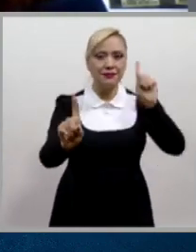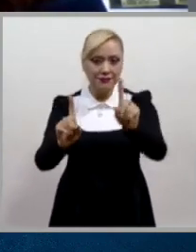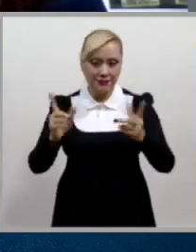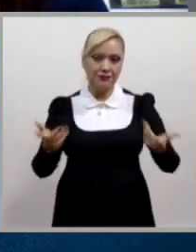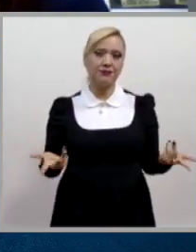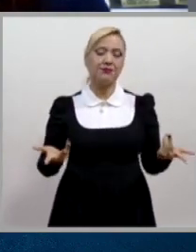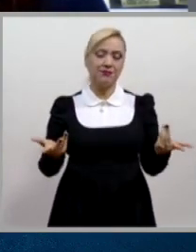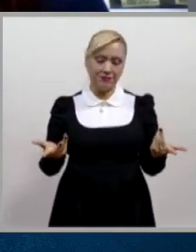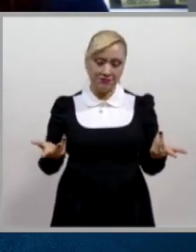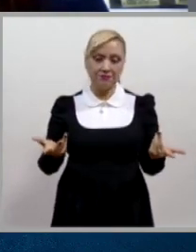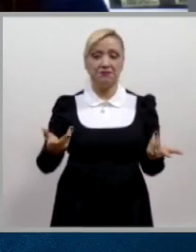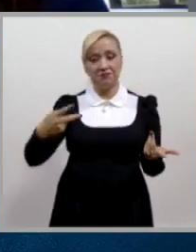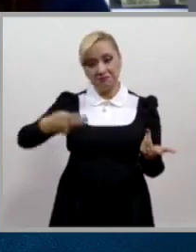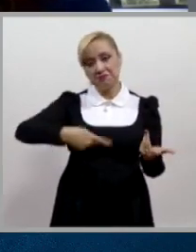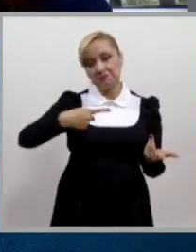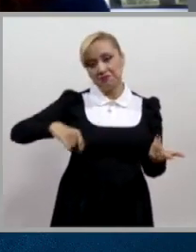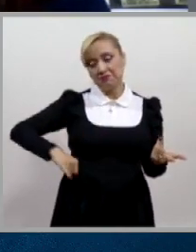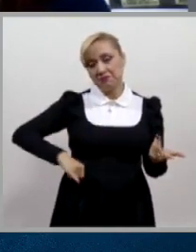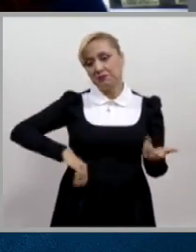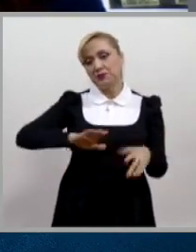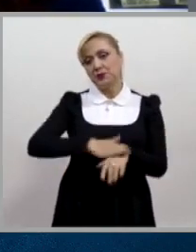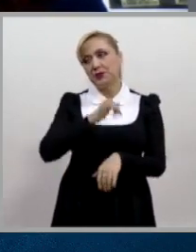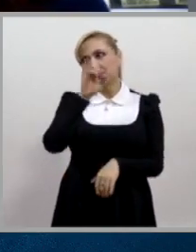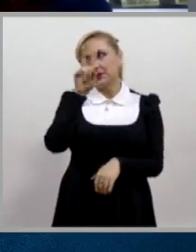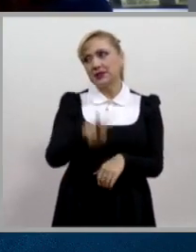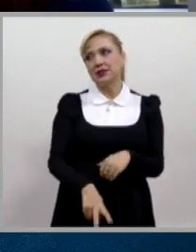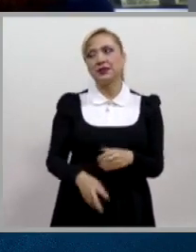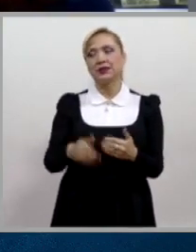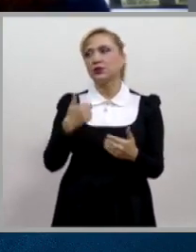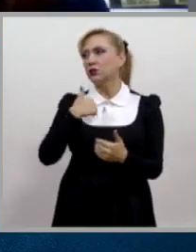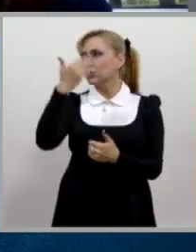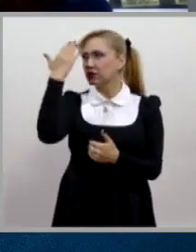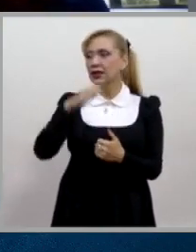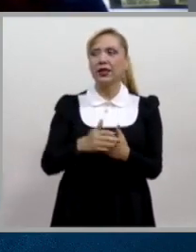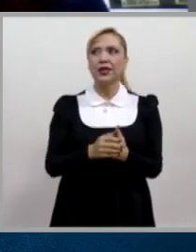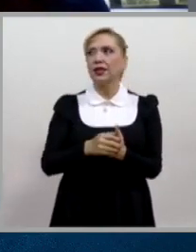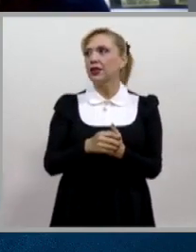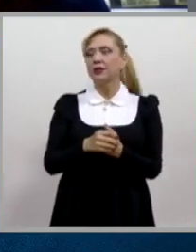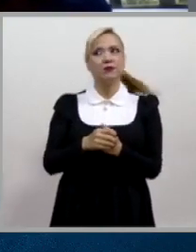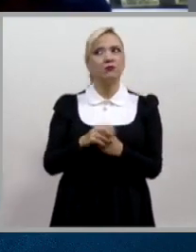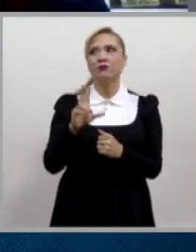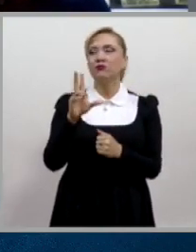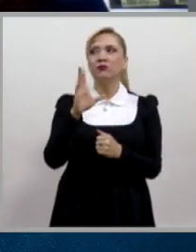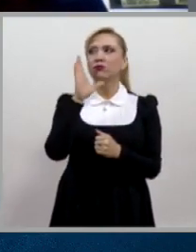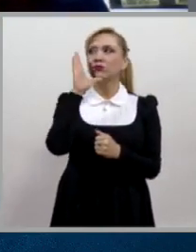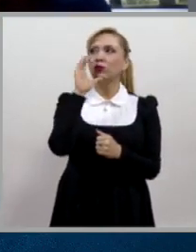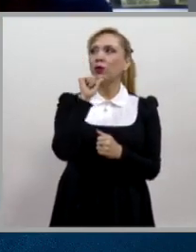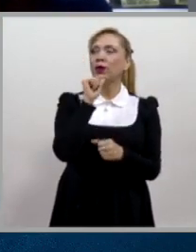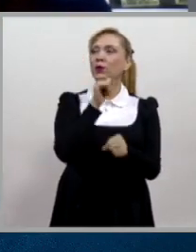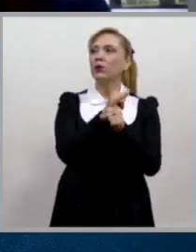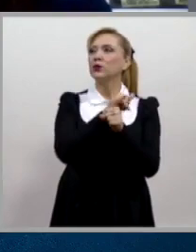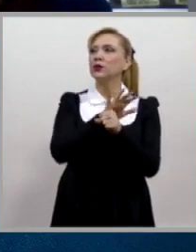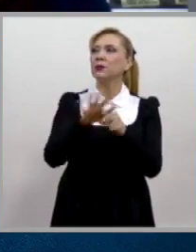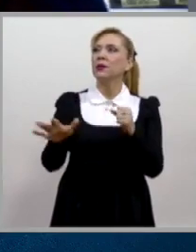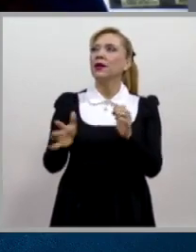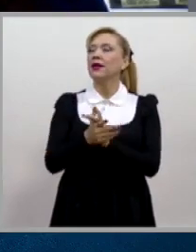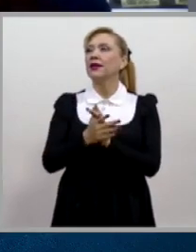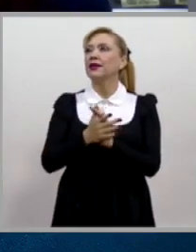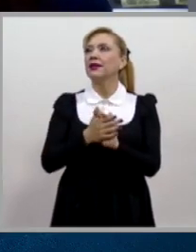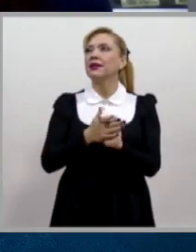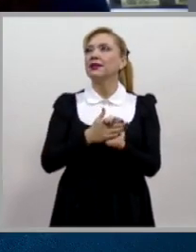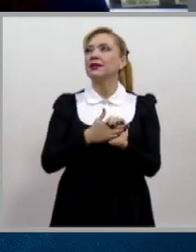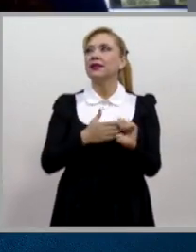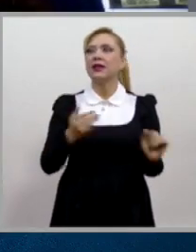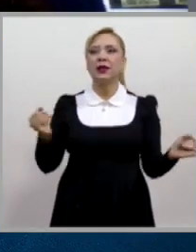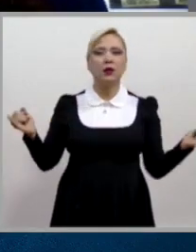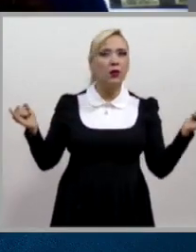bastante interesante, porque me queda claro que no, o al menos yo no imaginaría un mecanismo que sea